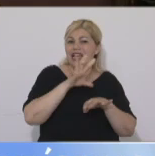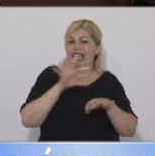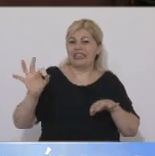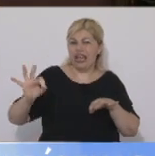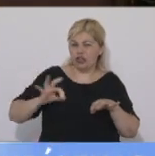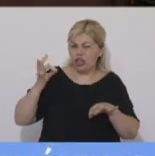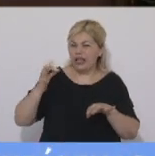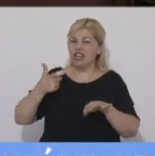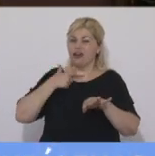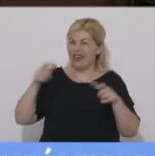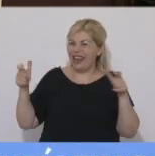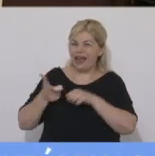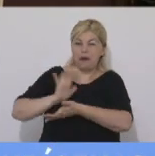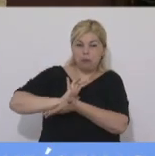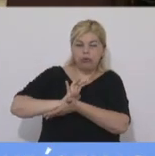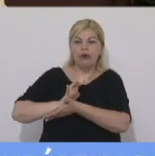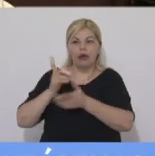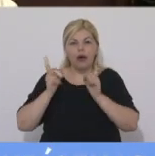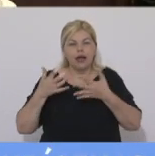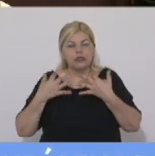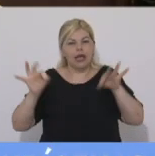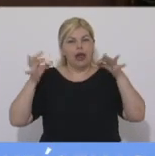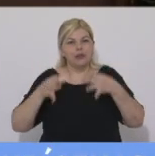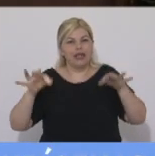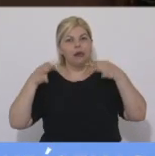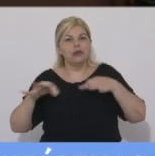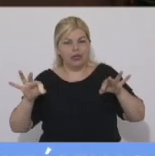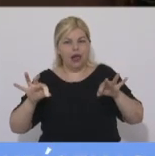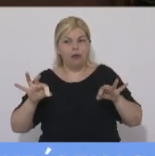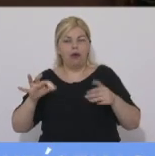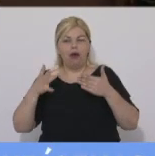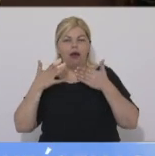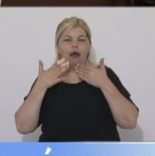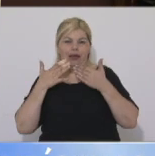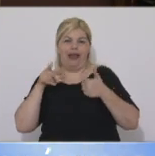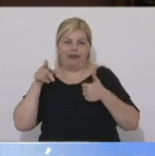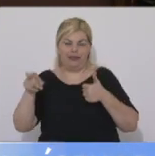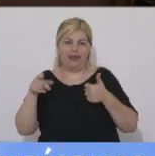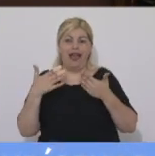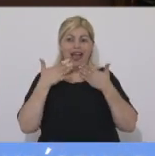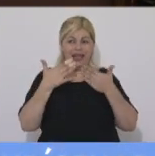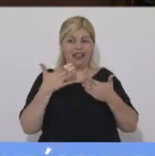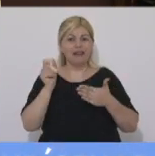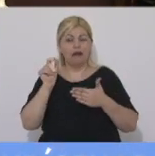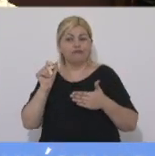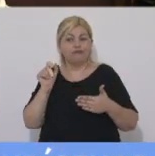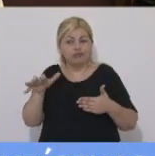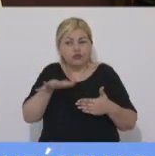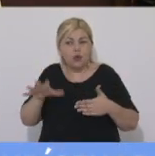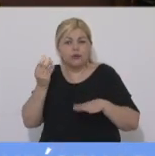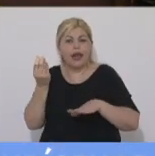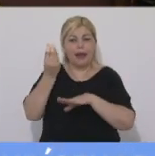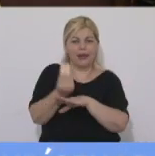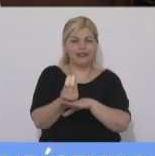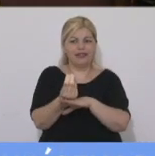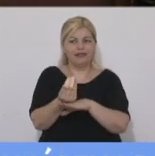años. A sus representantes, que asumieron con fidelidad